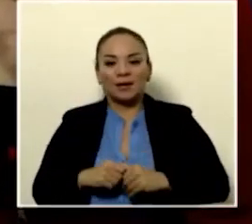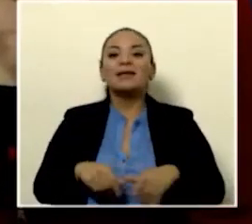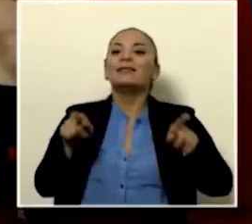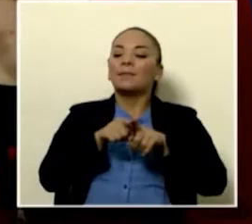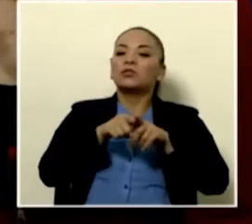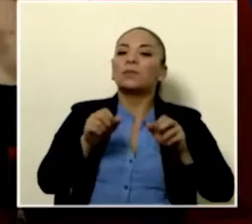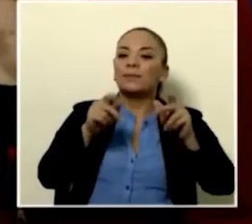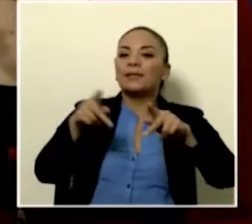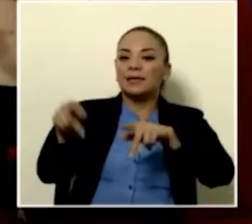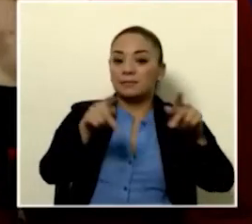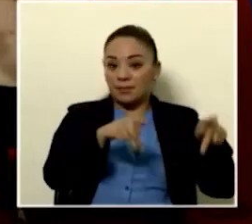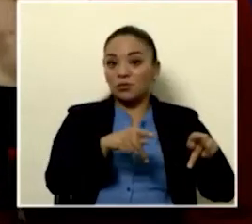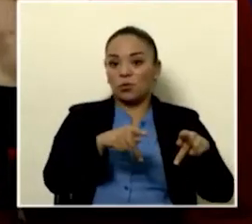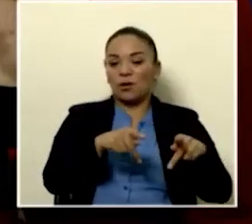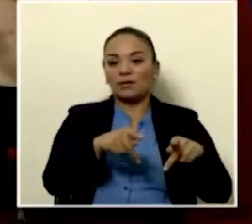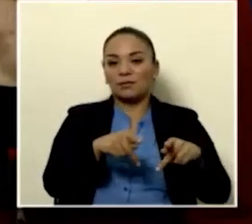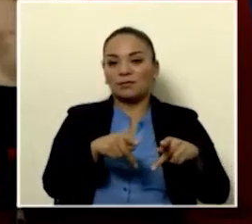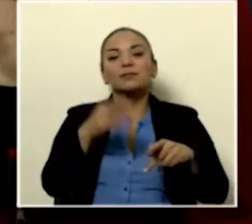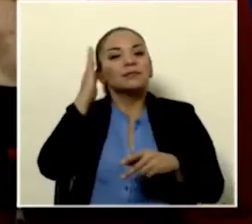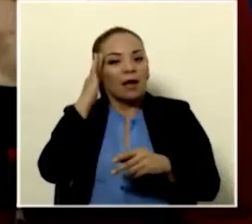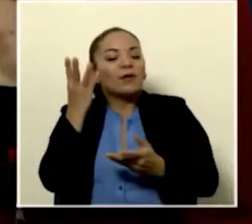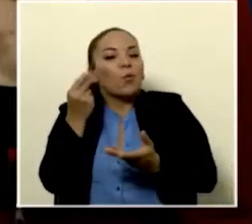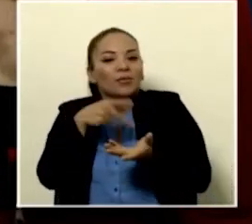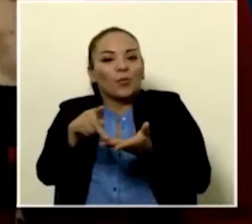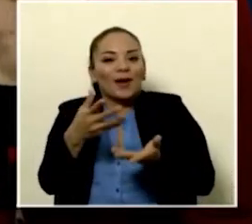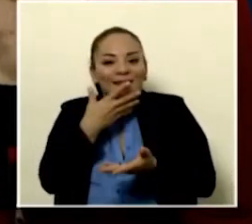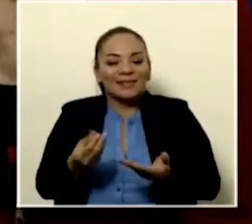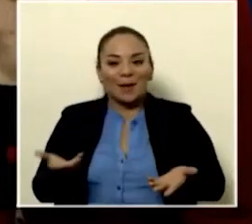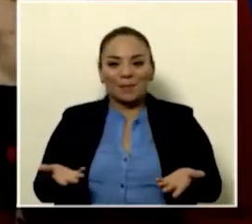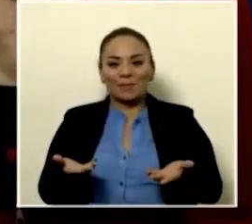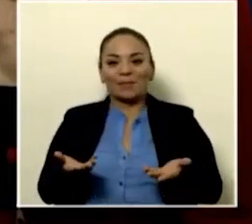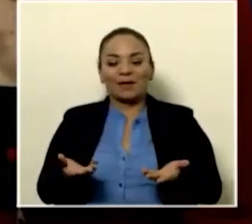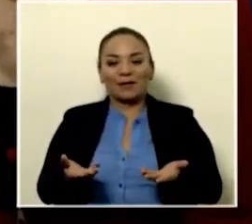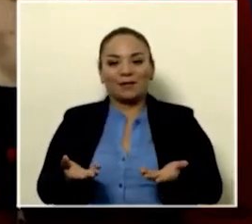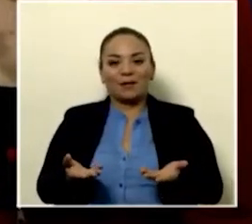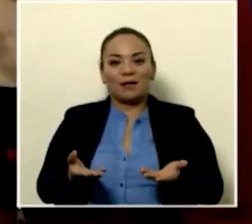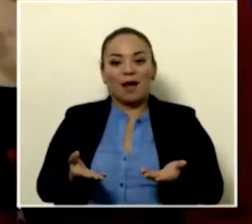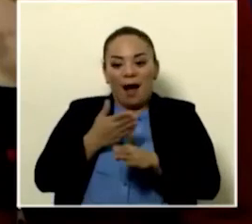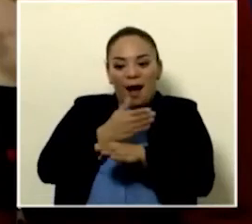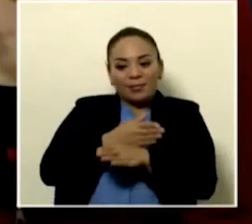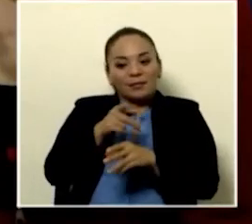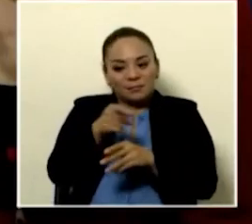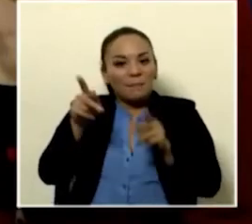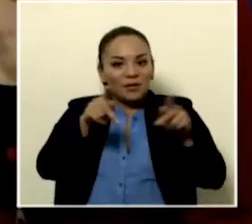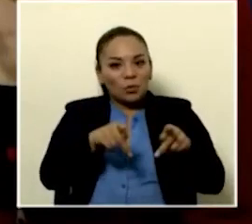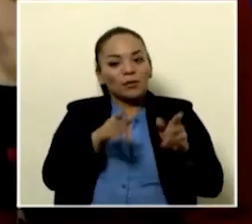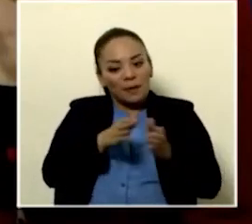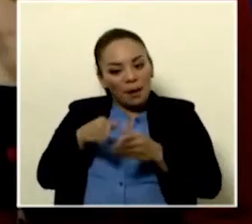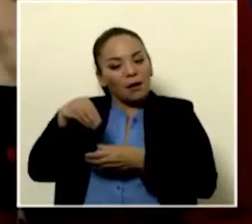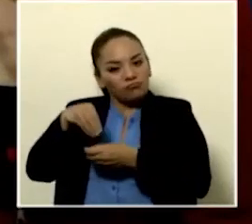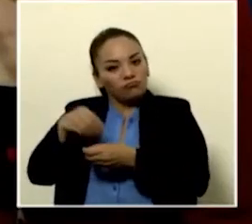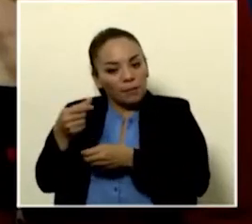los ciudadanos poder ir teniendo certeza de cuánto van a pagar y así preparar el bolsillo para el pago